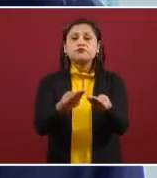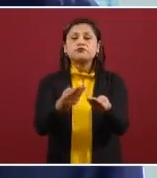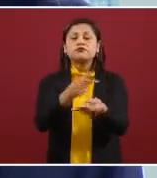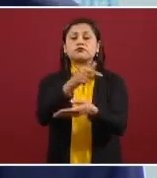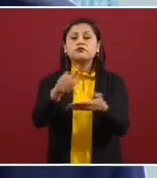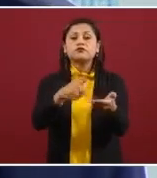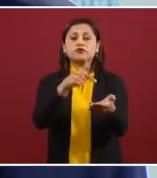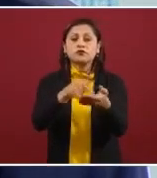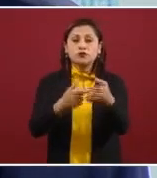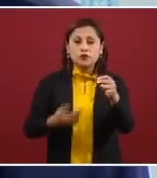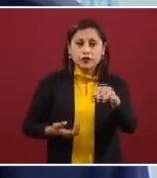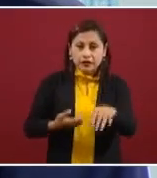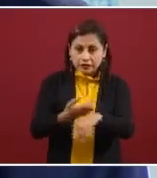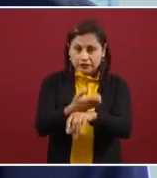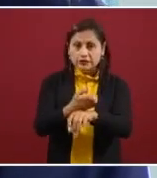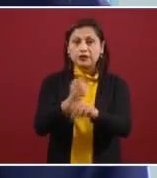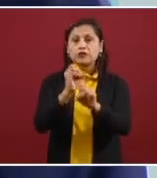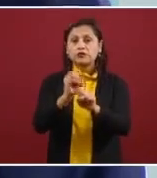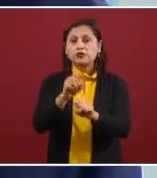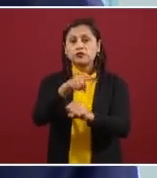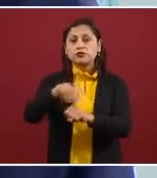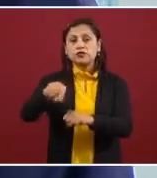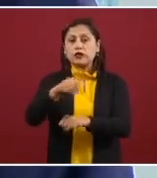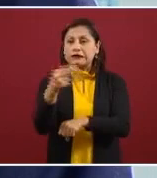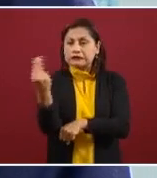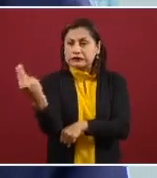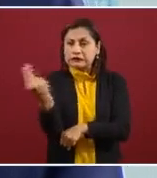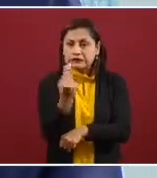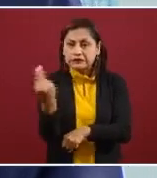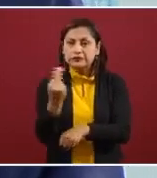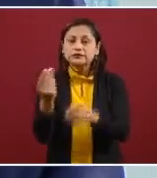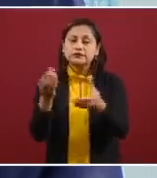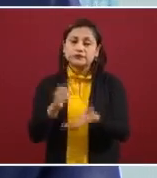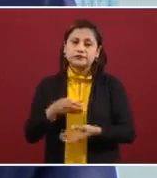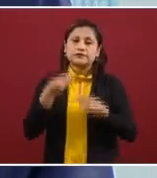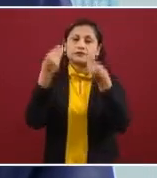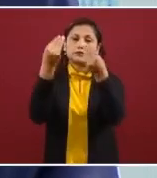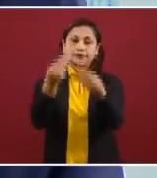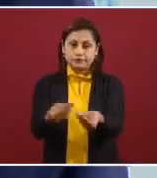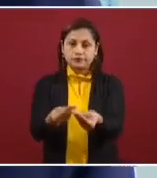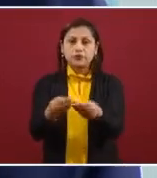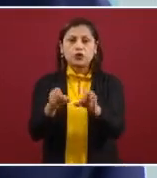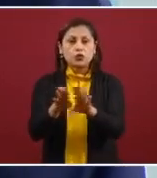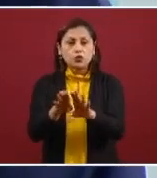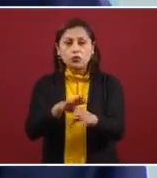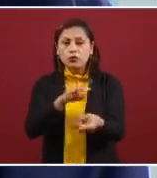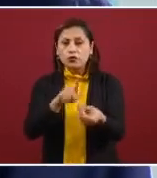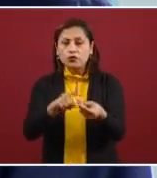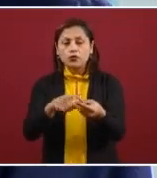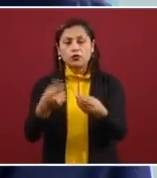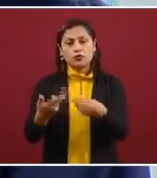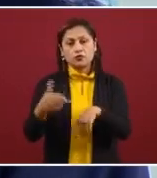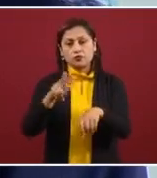entidades donde se presenta la demanda, es decir, en cada uno de los establecimientos de salud del país.